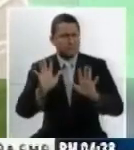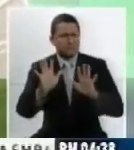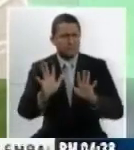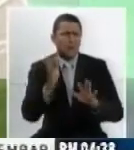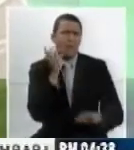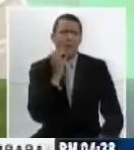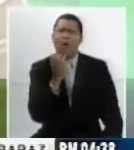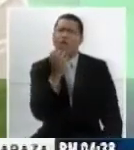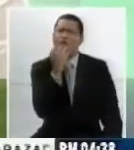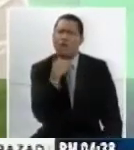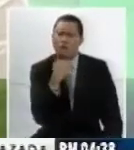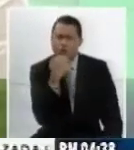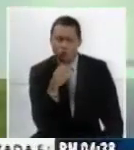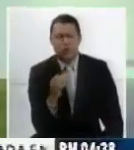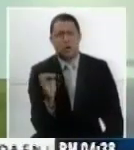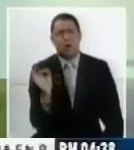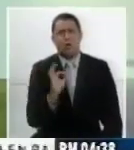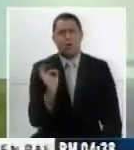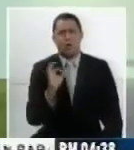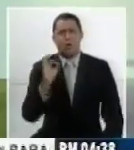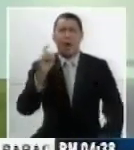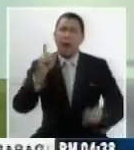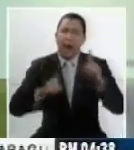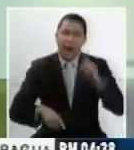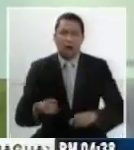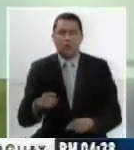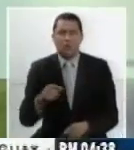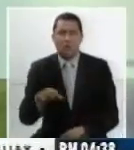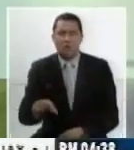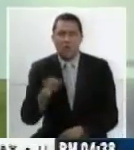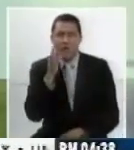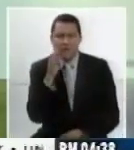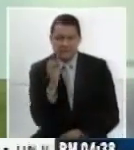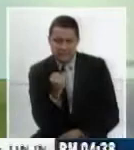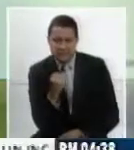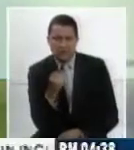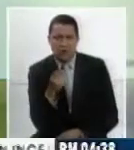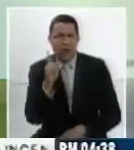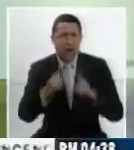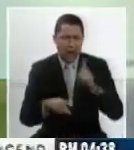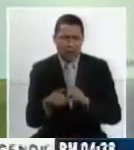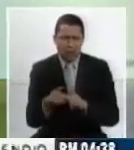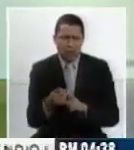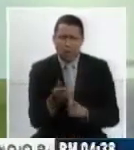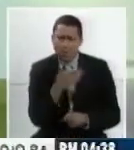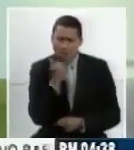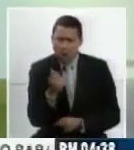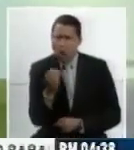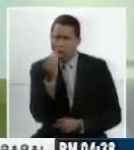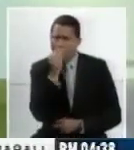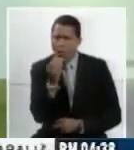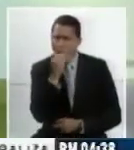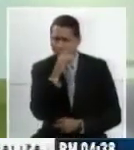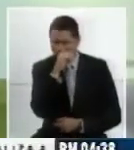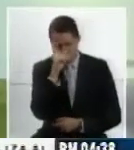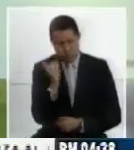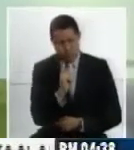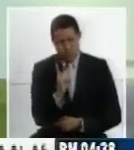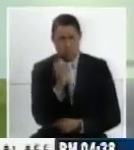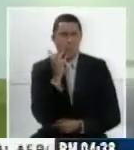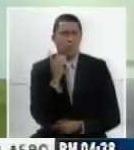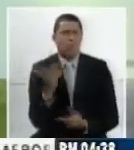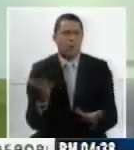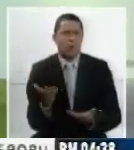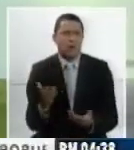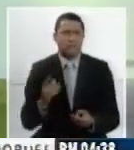con las frutas y con algunos frutos secos también? ¿Hay algunas frutas que se recomiendan que no se tomen a temprana edad? ¿Cuáles son